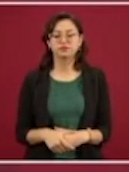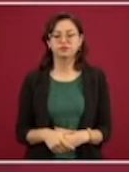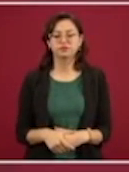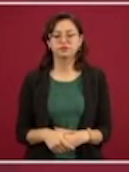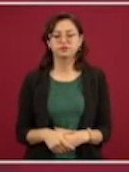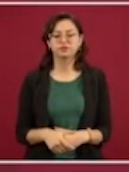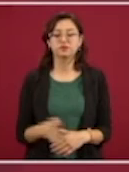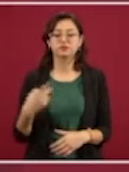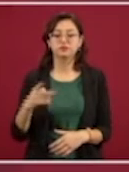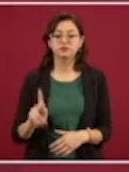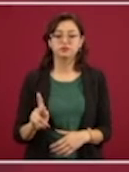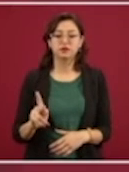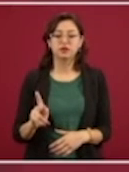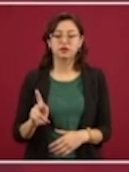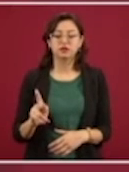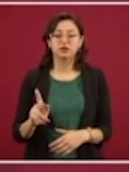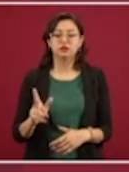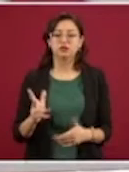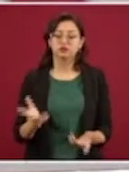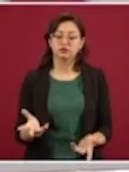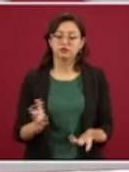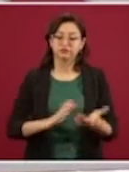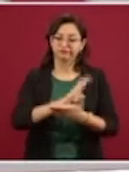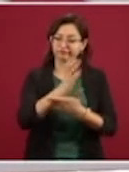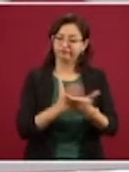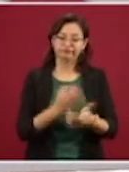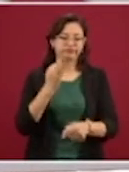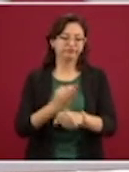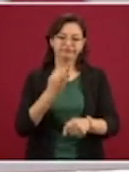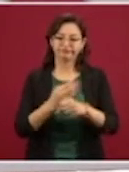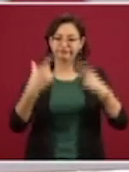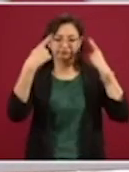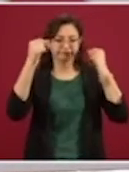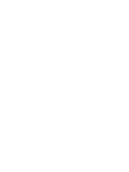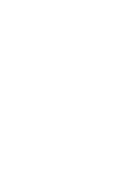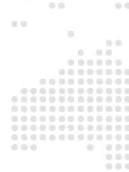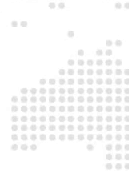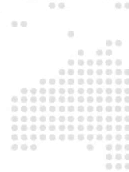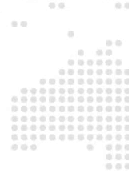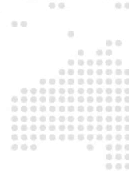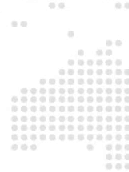a titulados, médicos generales,